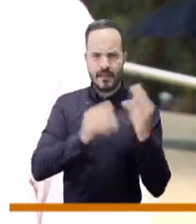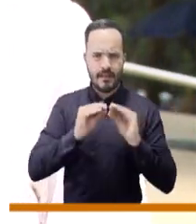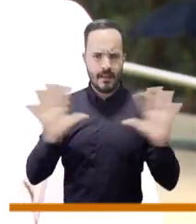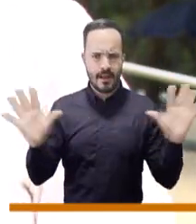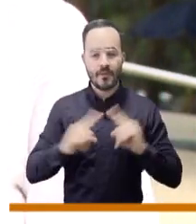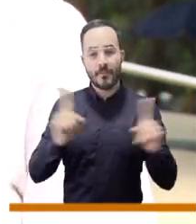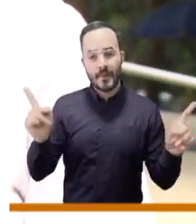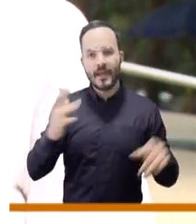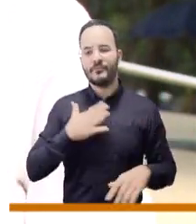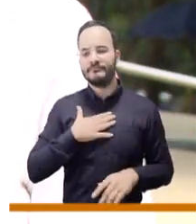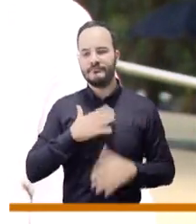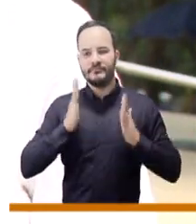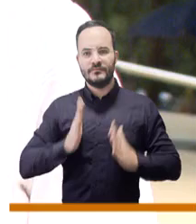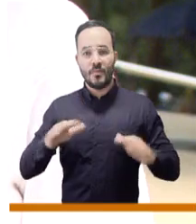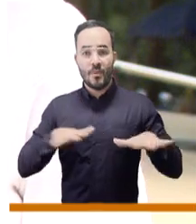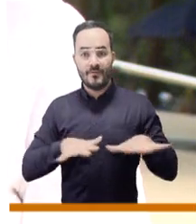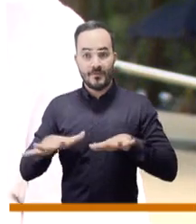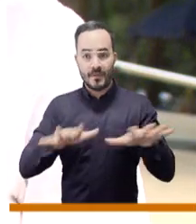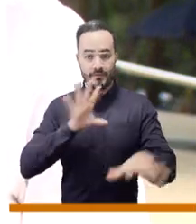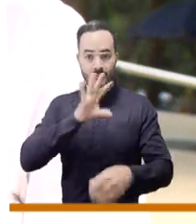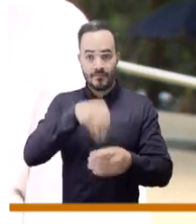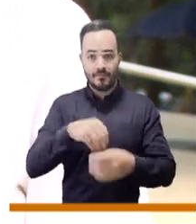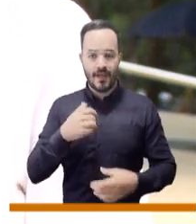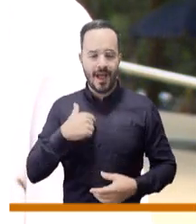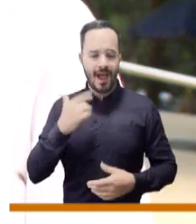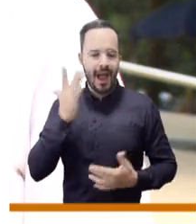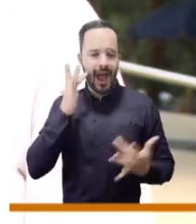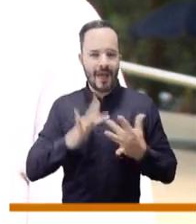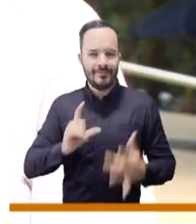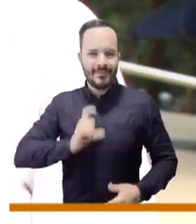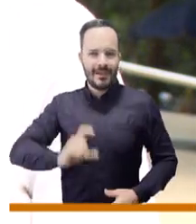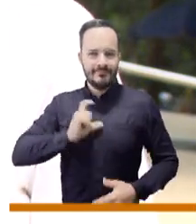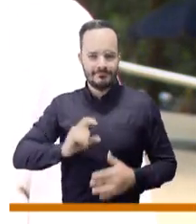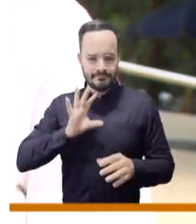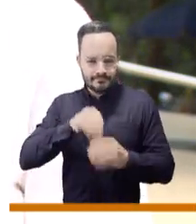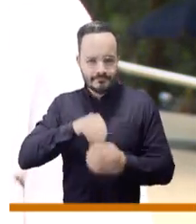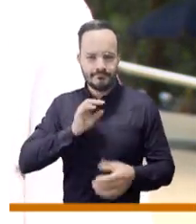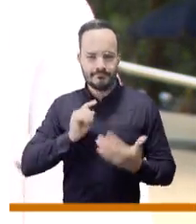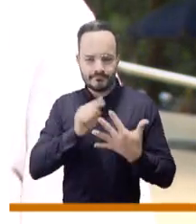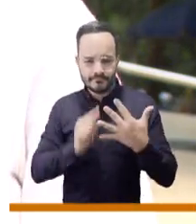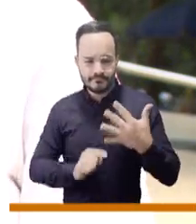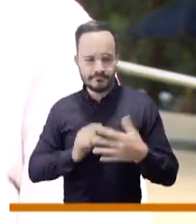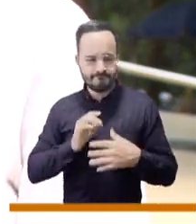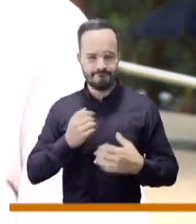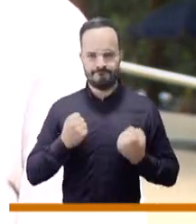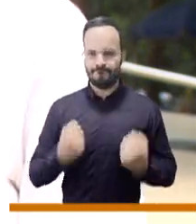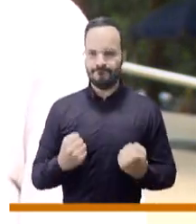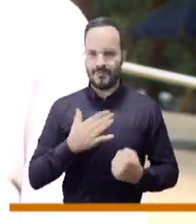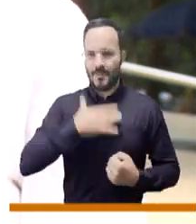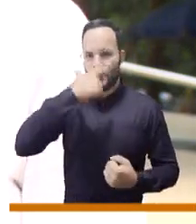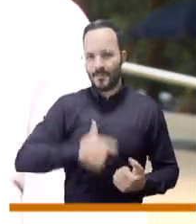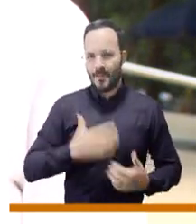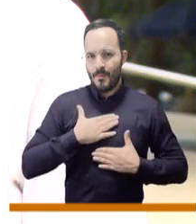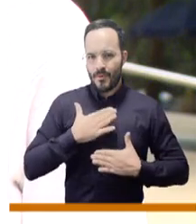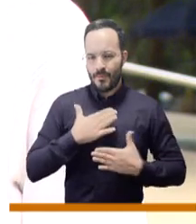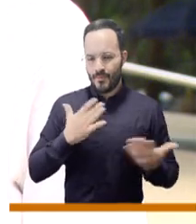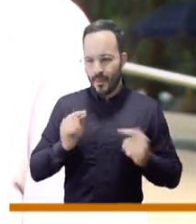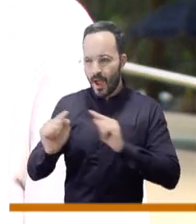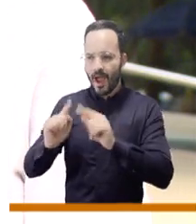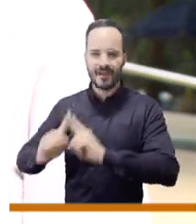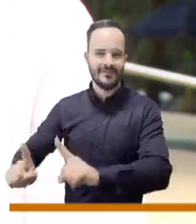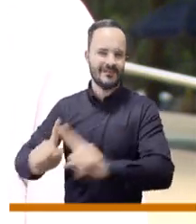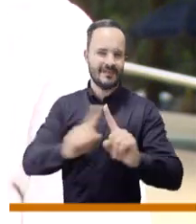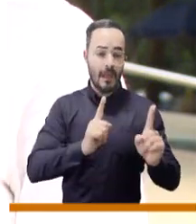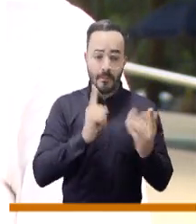digamos que le ponemos un carácter, y el carácter es nuestra historia, nuestra trayectoria, nuestras vivencias. Y por supuesto que era para nosotras importante